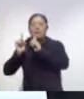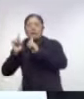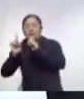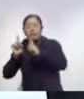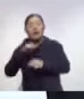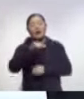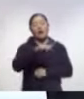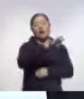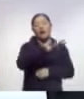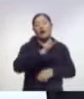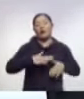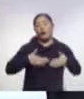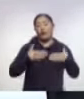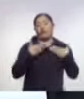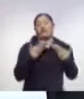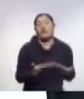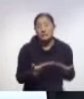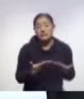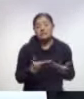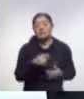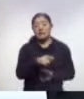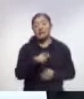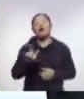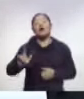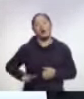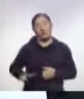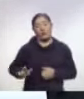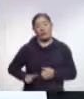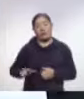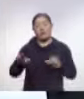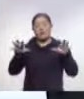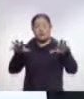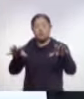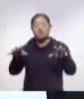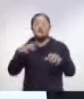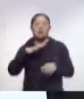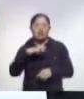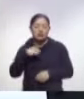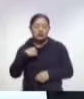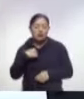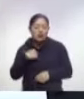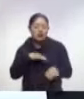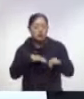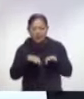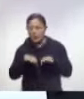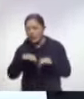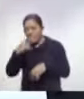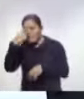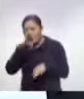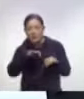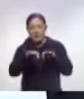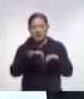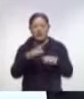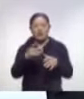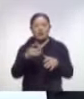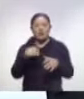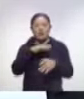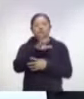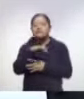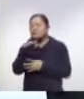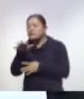los gobiernos tienen que darnos a los que hacen las inversiones, a los que generamos empleos, a los que hacemos que también hay una